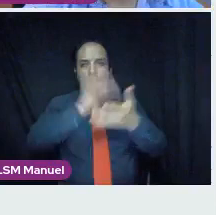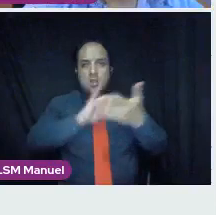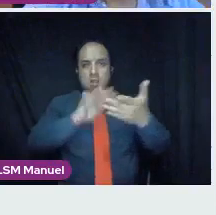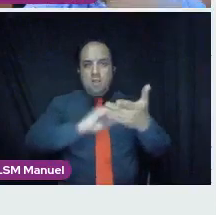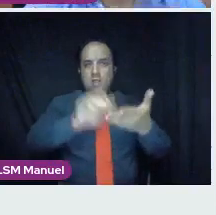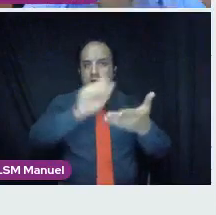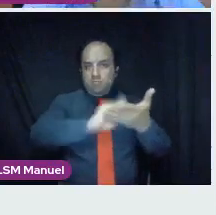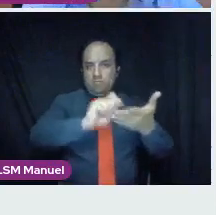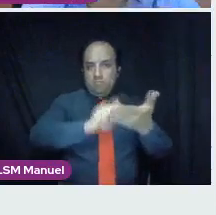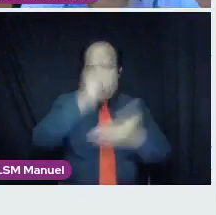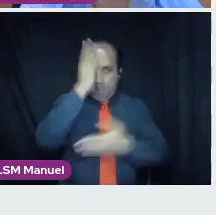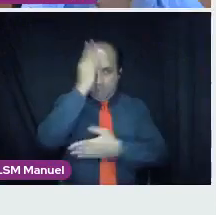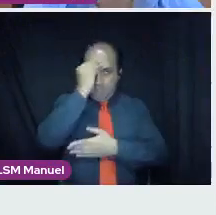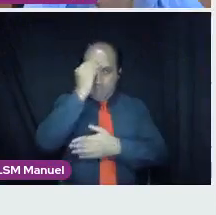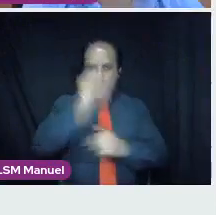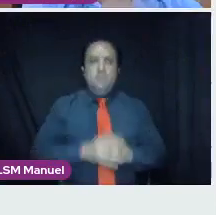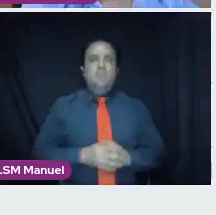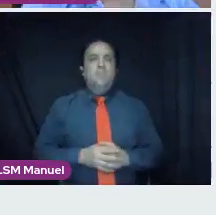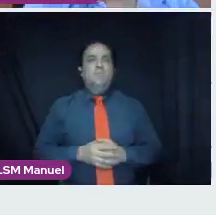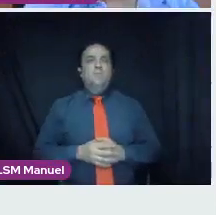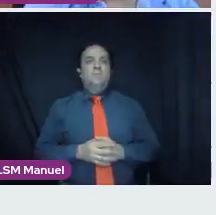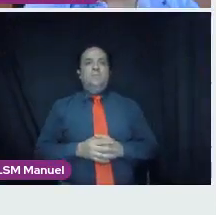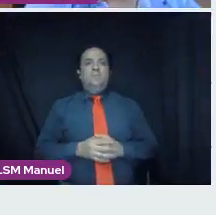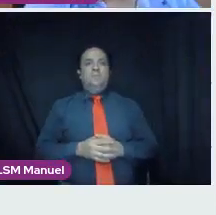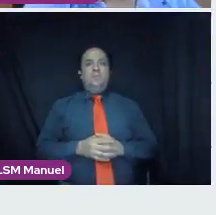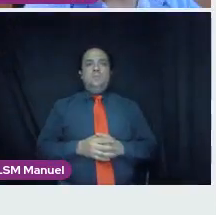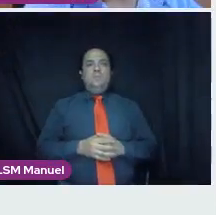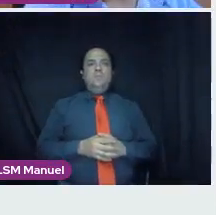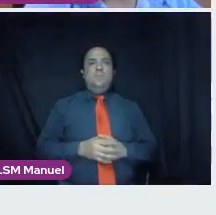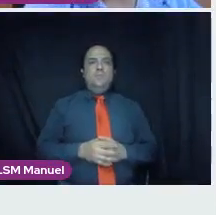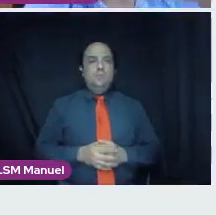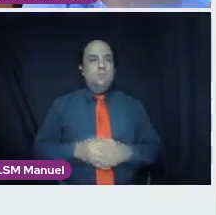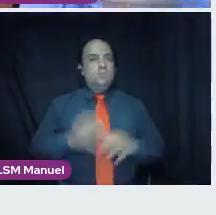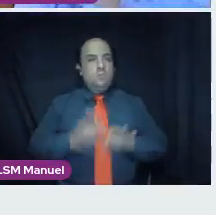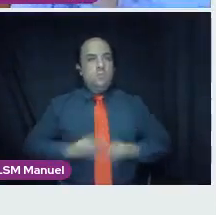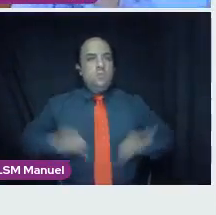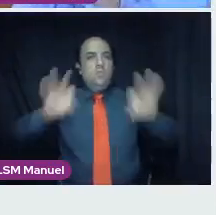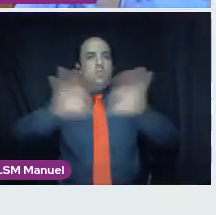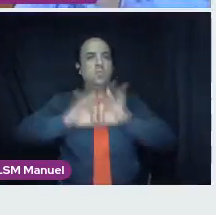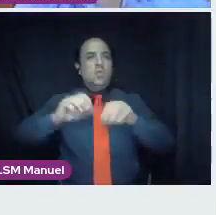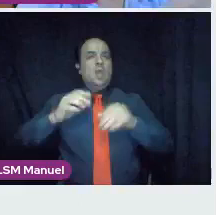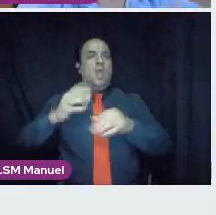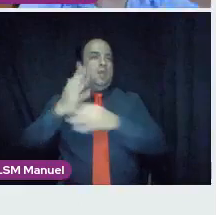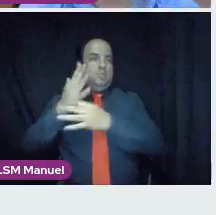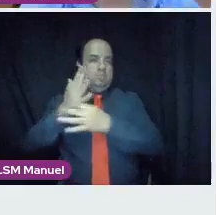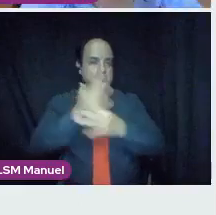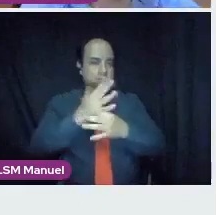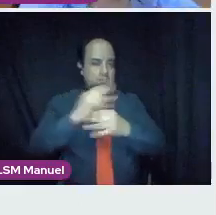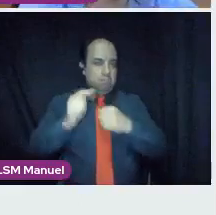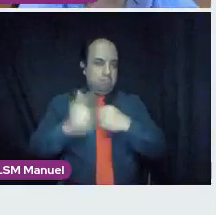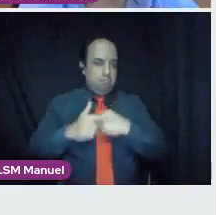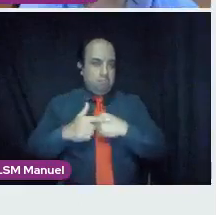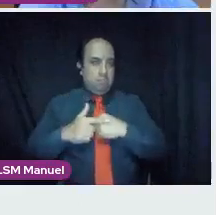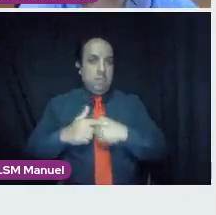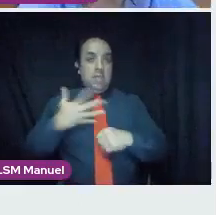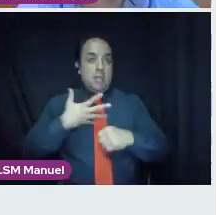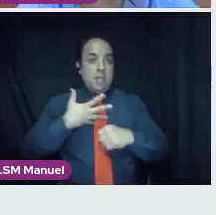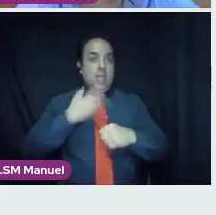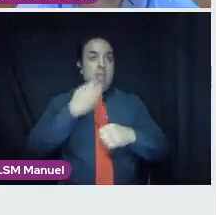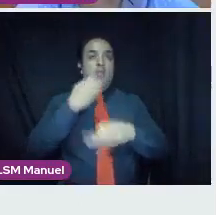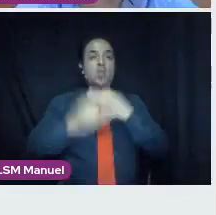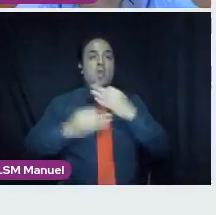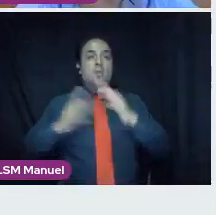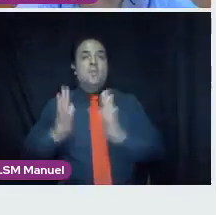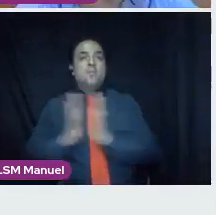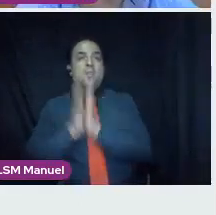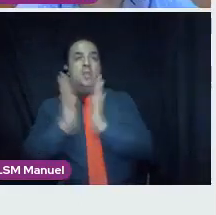¿no? Y sí es bien importante algo que mencionan y que atraviesa todas las intervenciones, son los seguimientos